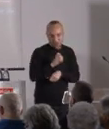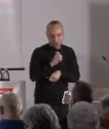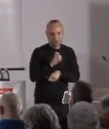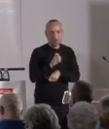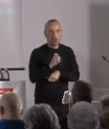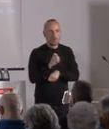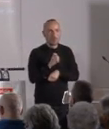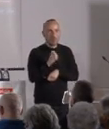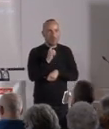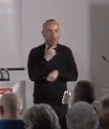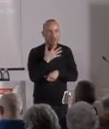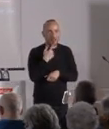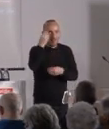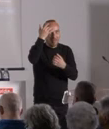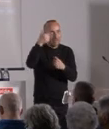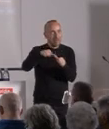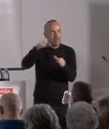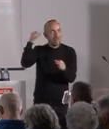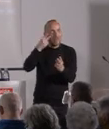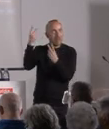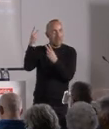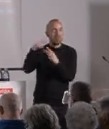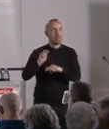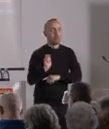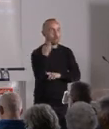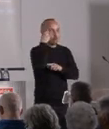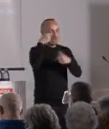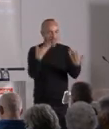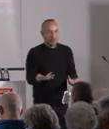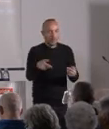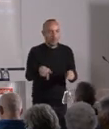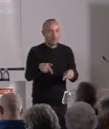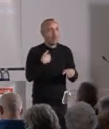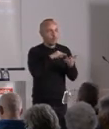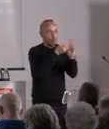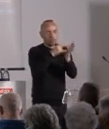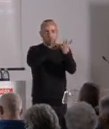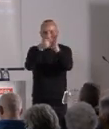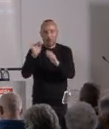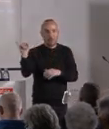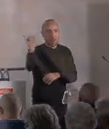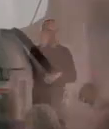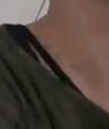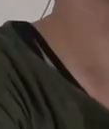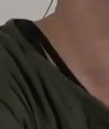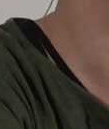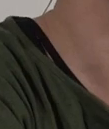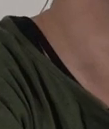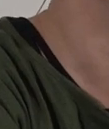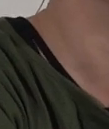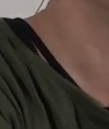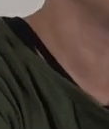que lo hemos conseguido, que hemos conseguido muchos proyectos que están ya en convivencia, que están en promoción, que bueno, y